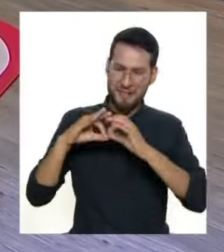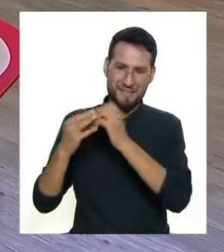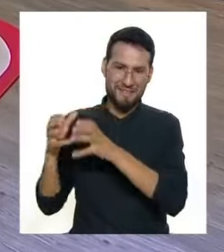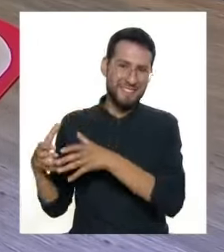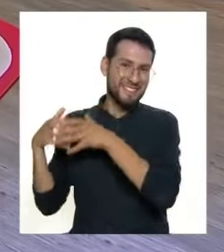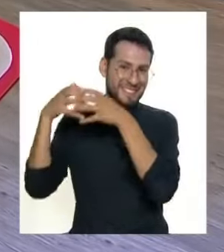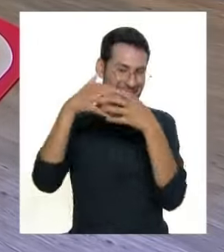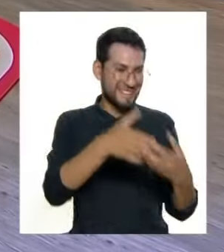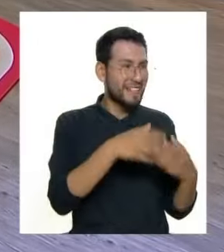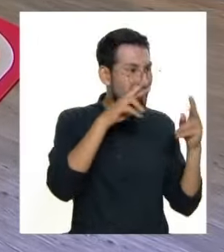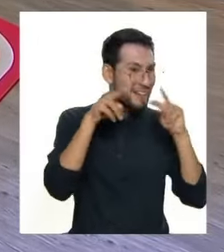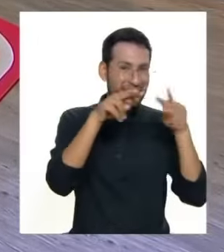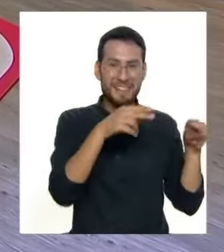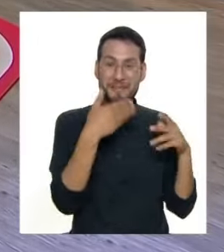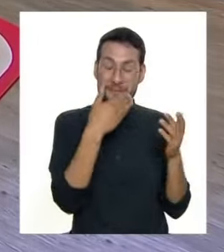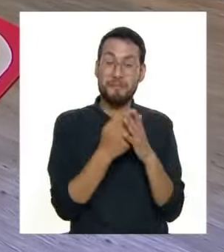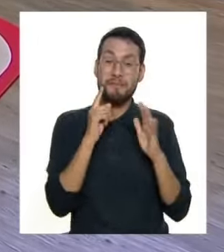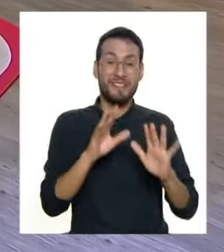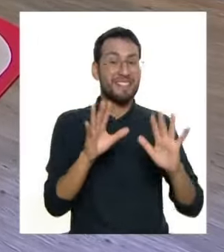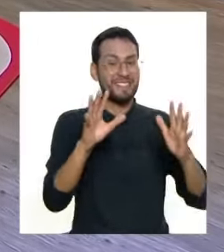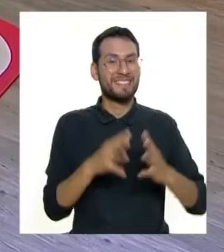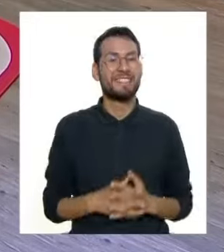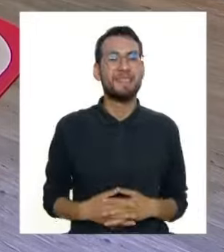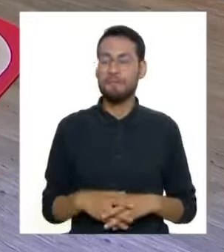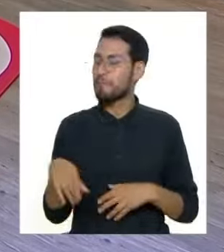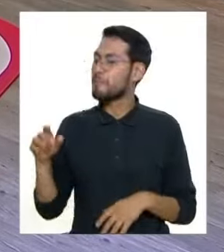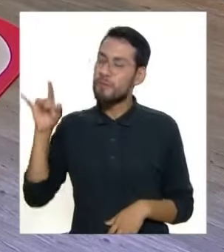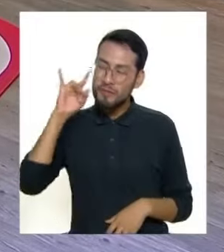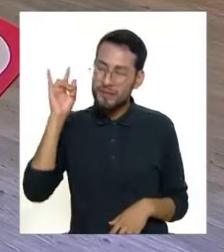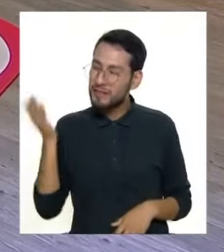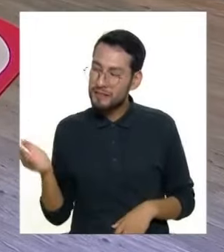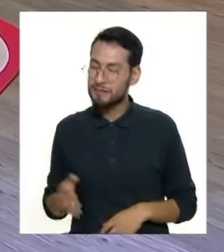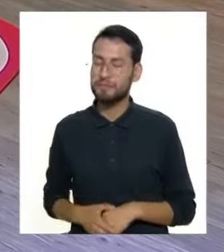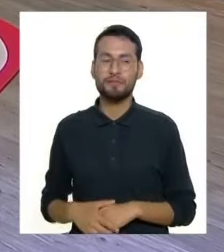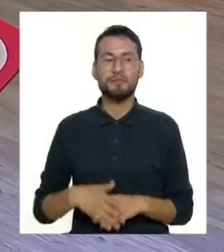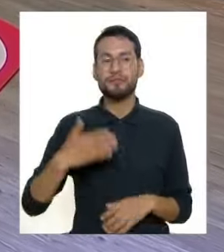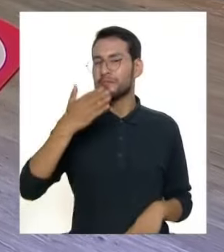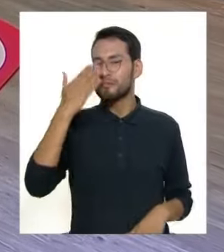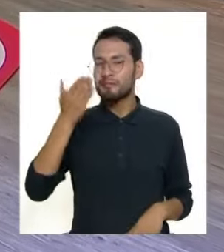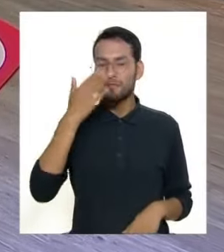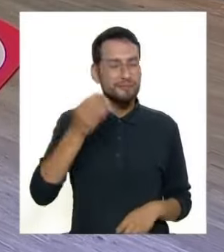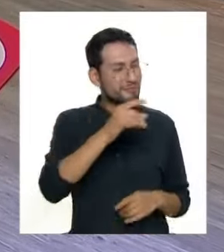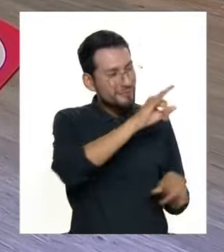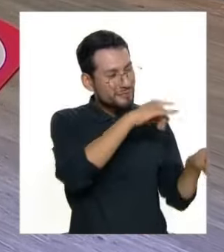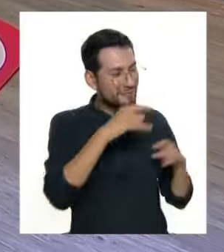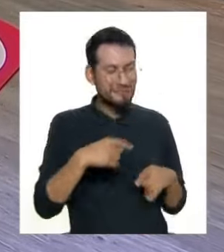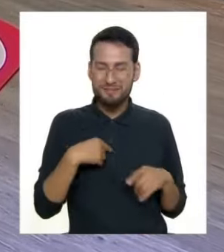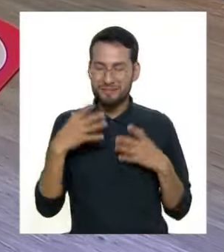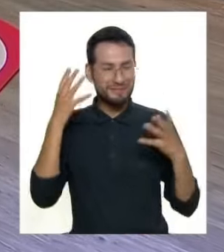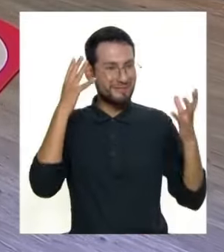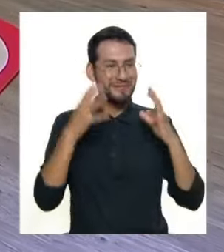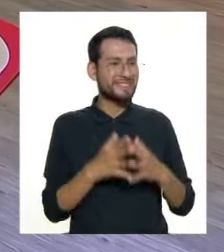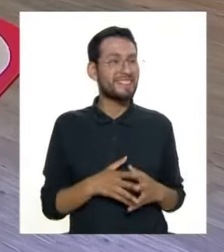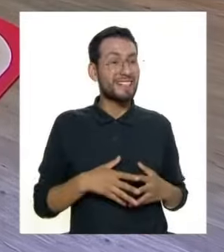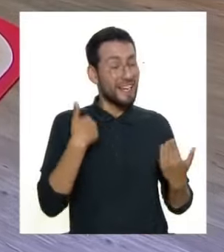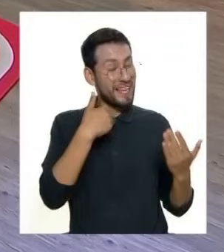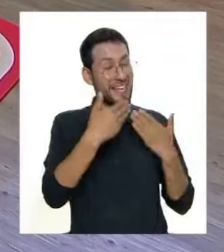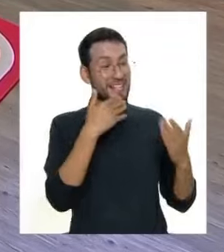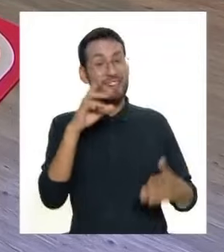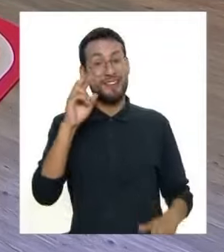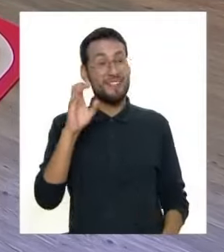y vayan a la feria, que siempre se encuentran cosas maravillosas. Mi querida Uchi, el olor de la comida no me deja trabajar tranquilo. No, y mientras estábamos hablando